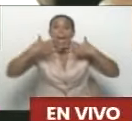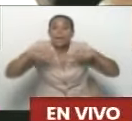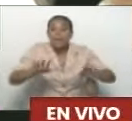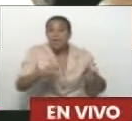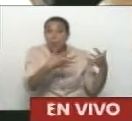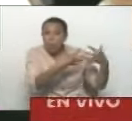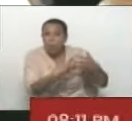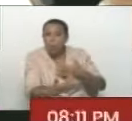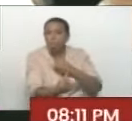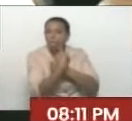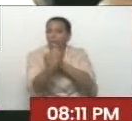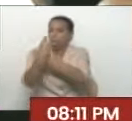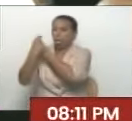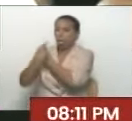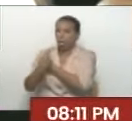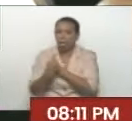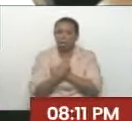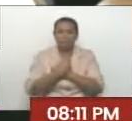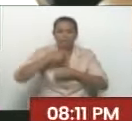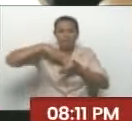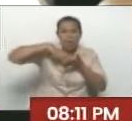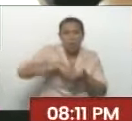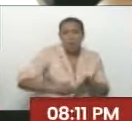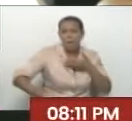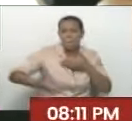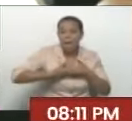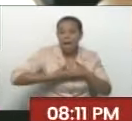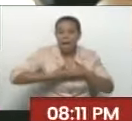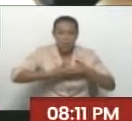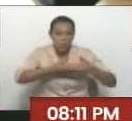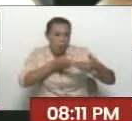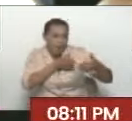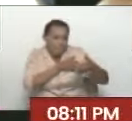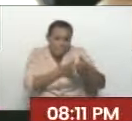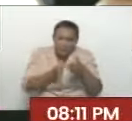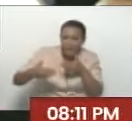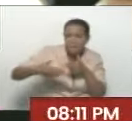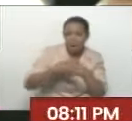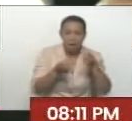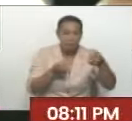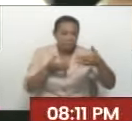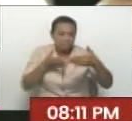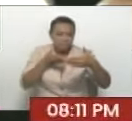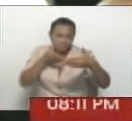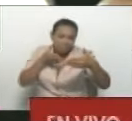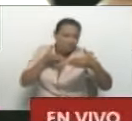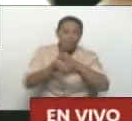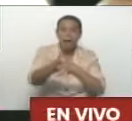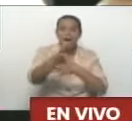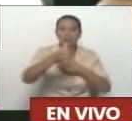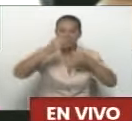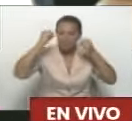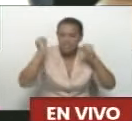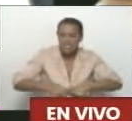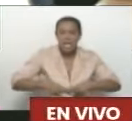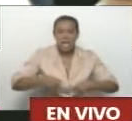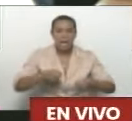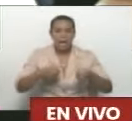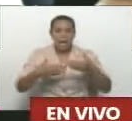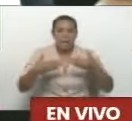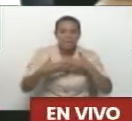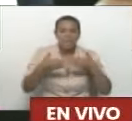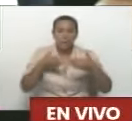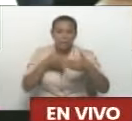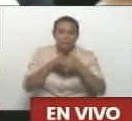pretendido pisotearnos, aunque han pretendido bloquearnos, nosotros, como lo decimos ahí, no nacimos para quedarnos quietos. Mientras más nos quieran